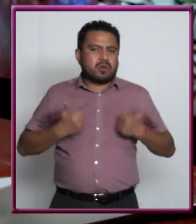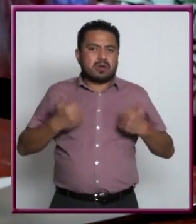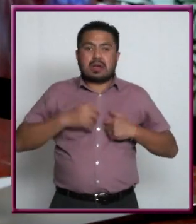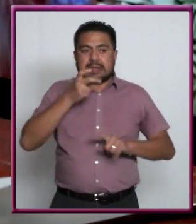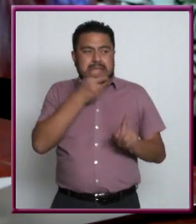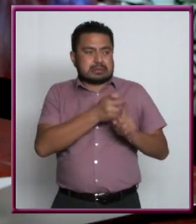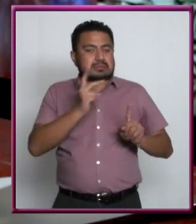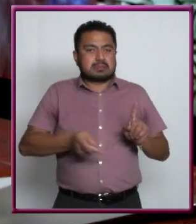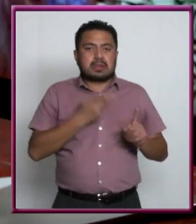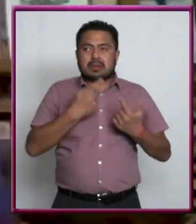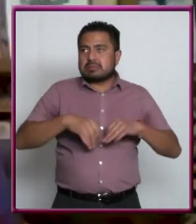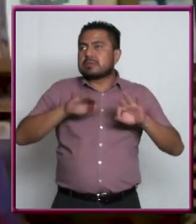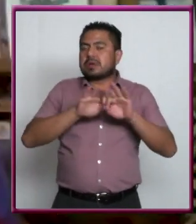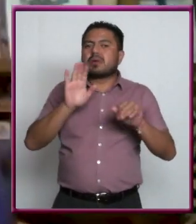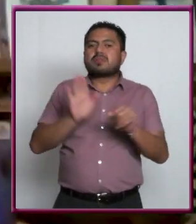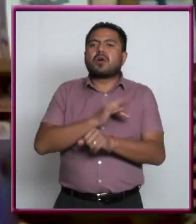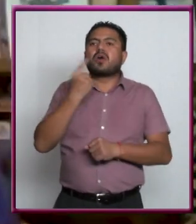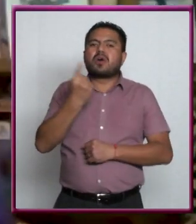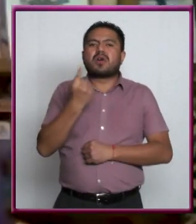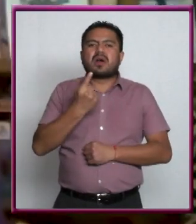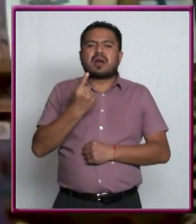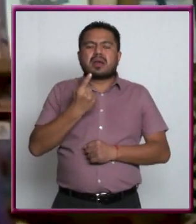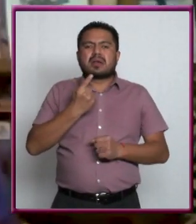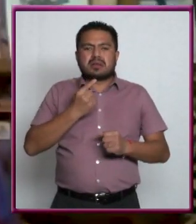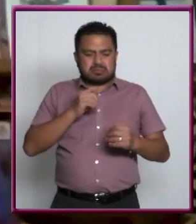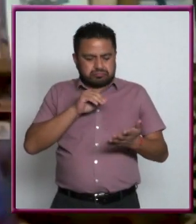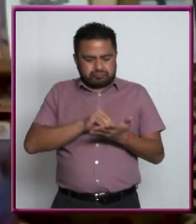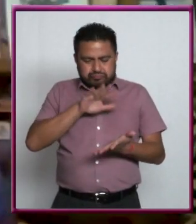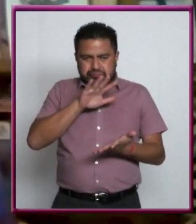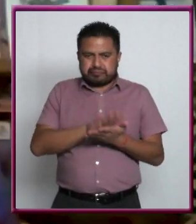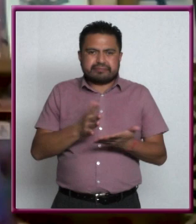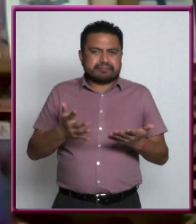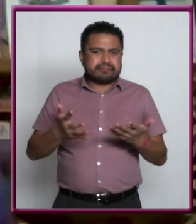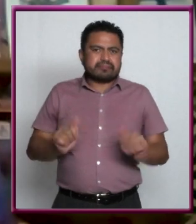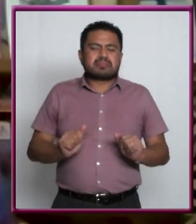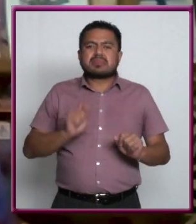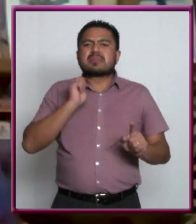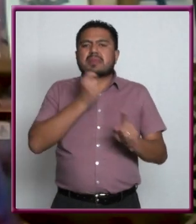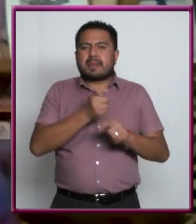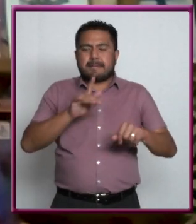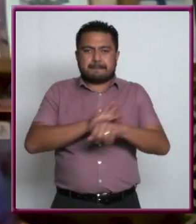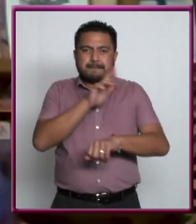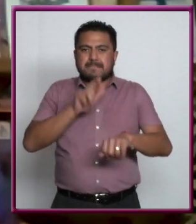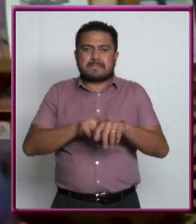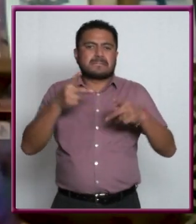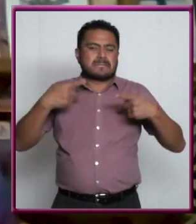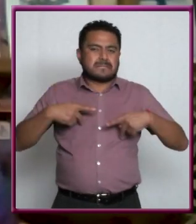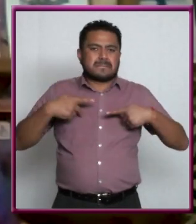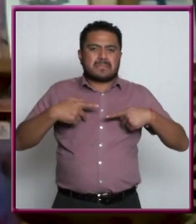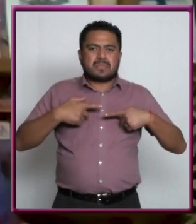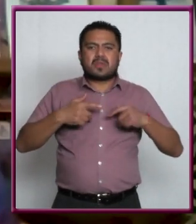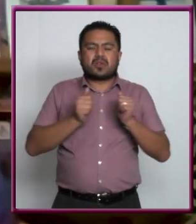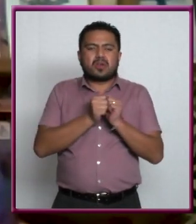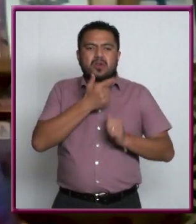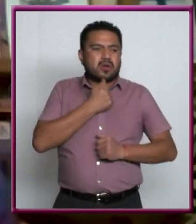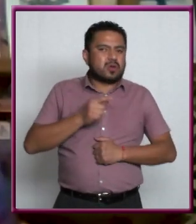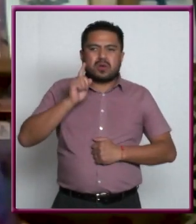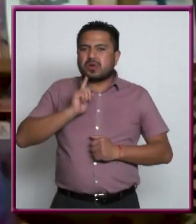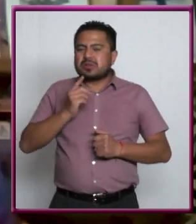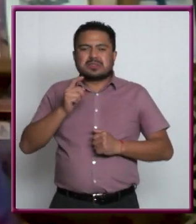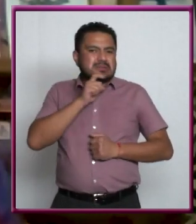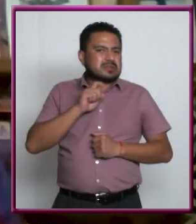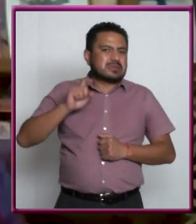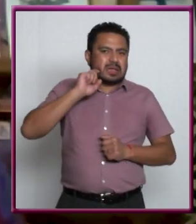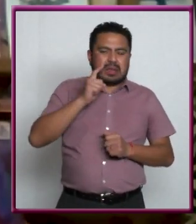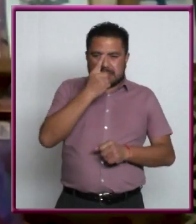consumidores jóvenes? Esta pregunta es muy importante, Paula, porque está confirmado que la mayoría de las personas de ambos